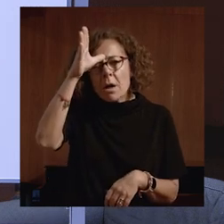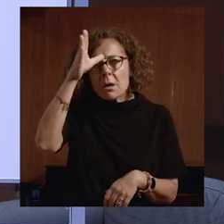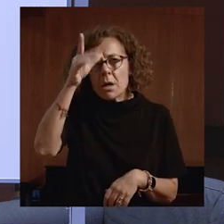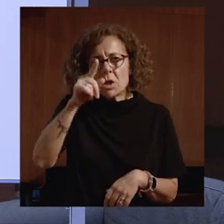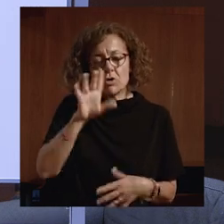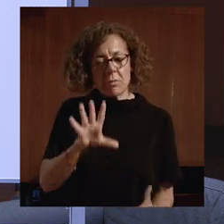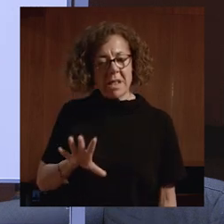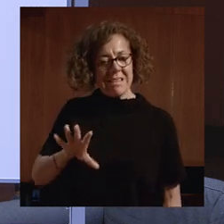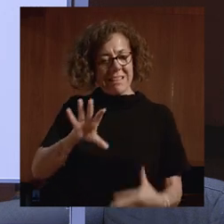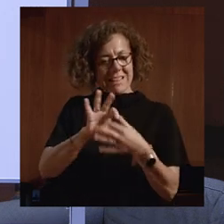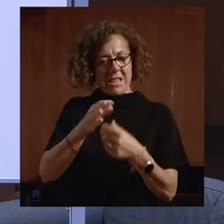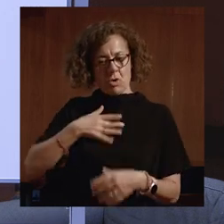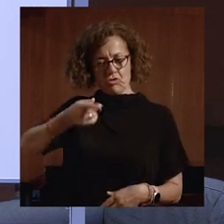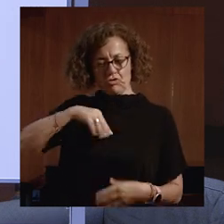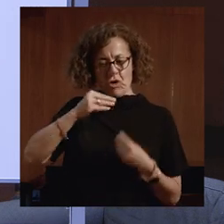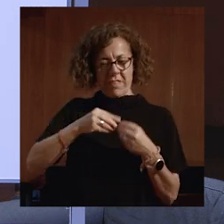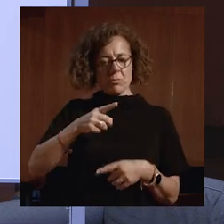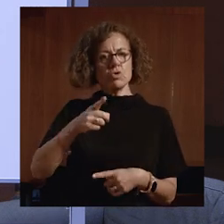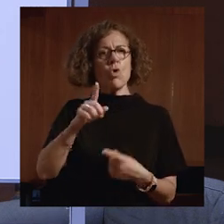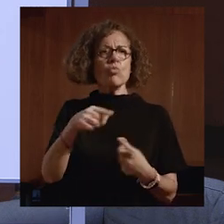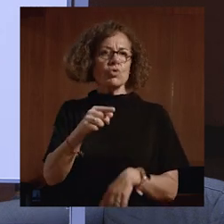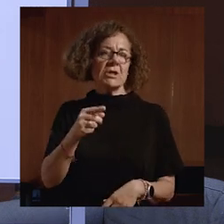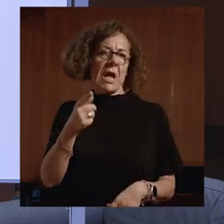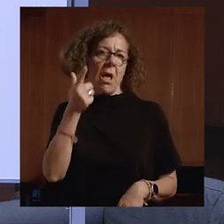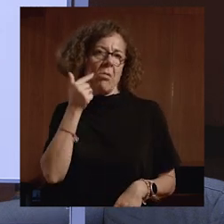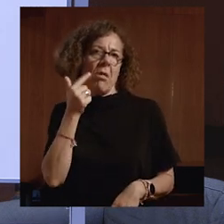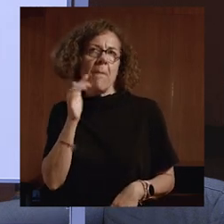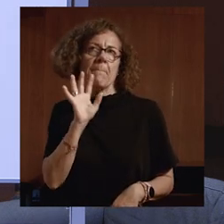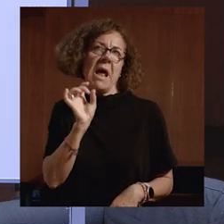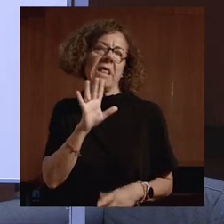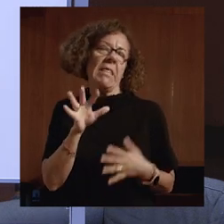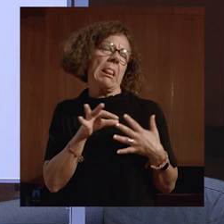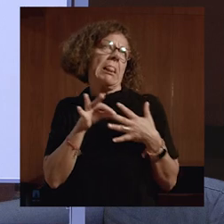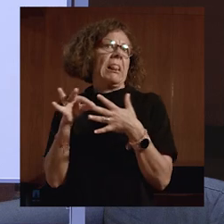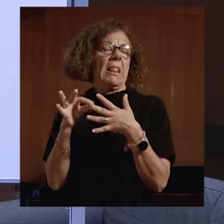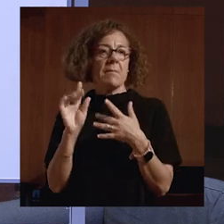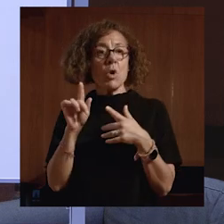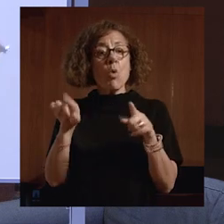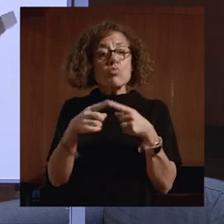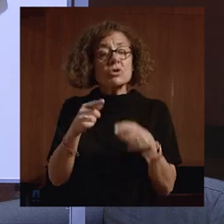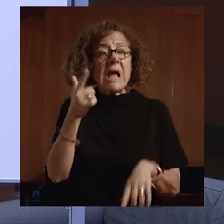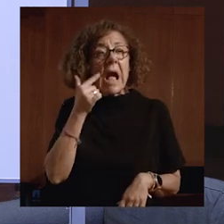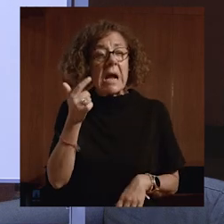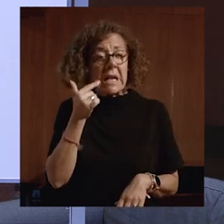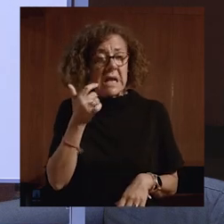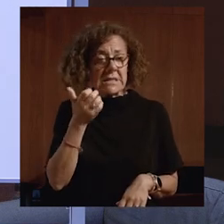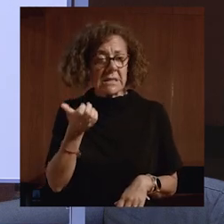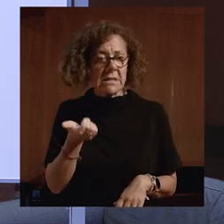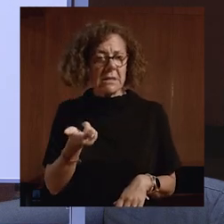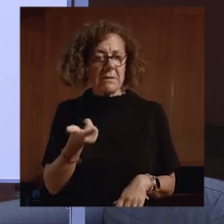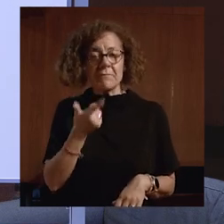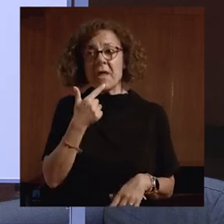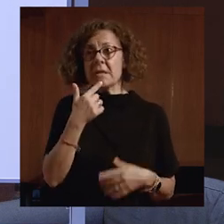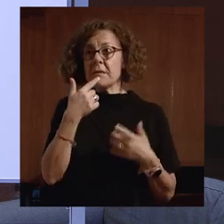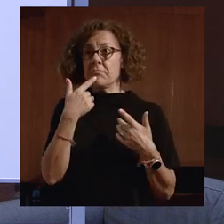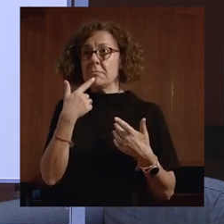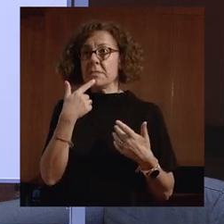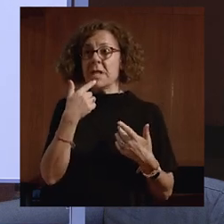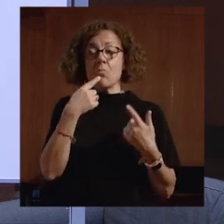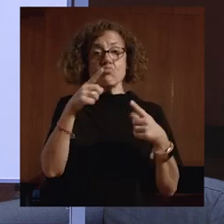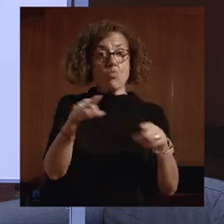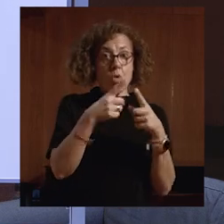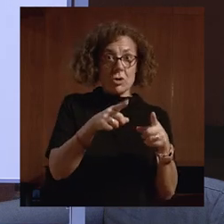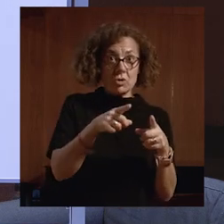hacemos que música clásica. Simplemente que suena un poco elitista. Pero es que música clásica, cuando ponemos ahí desde Pergolesi hasta